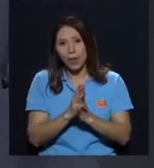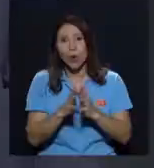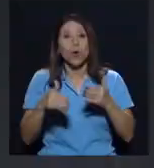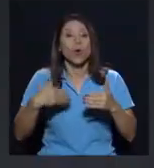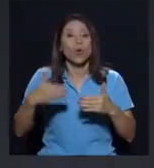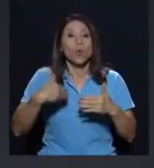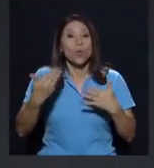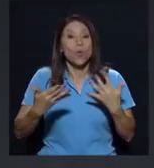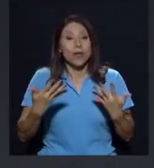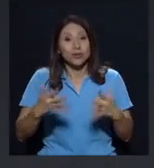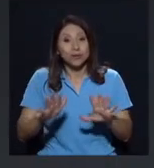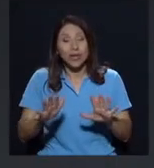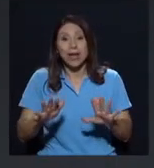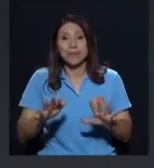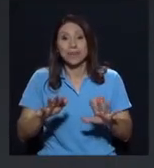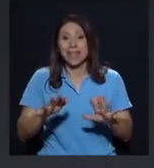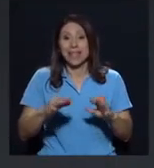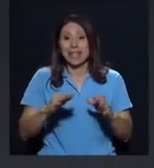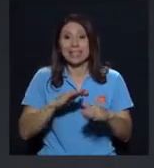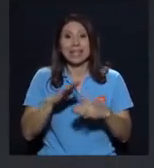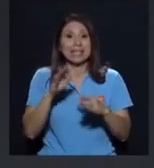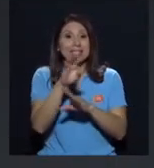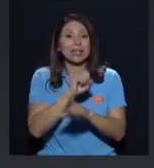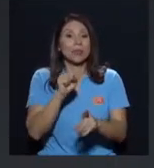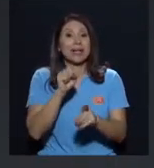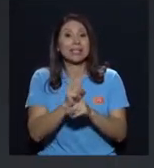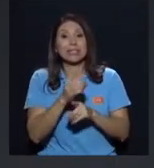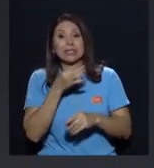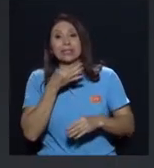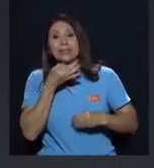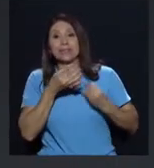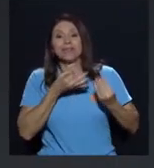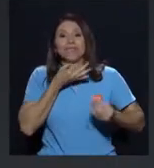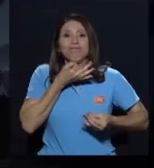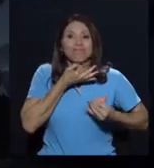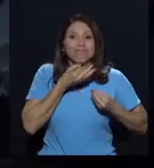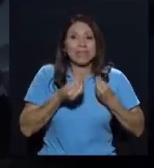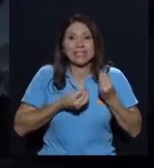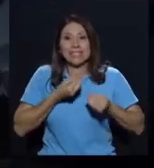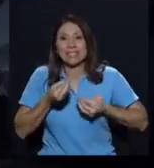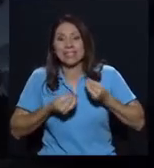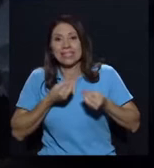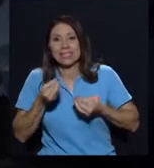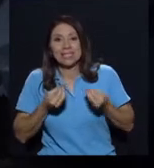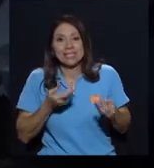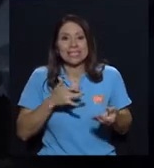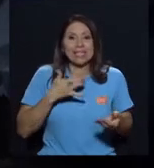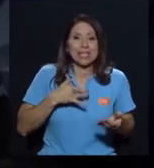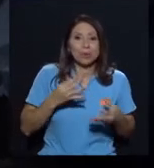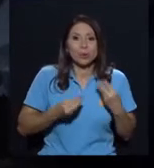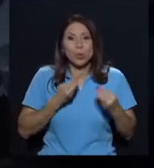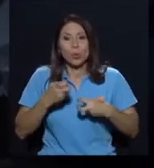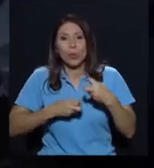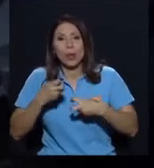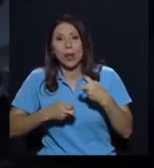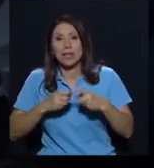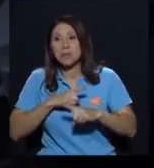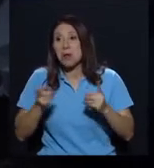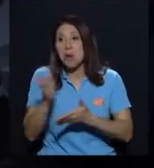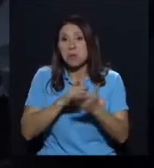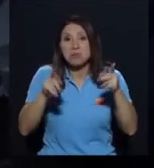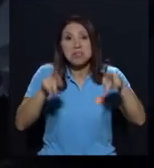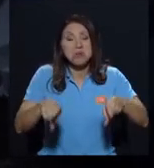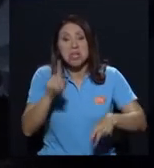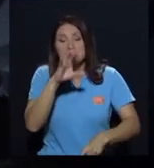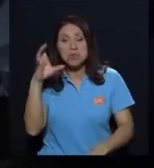nariz a la segunda cuando tenemos el agua al cuello no porque hay gentes que todavía no experimentan los problemas pero